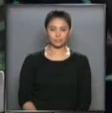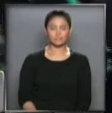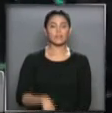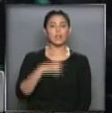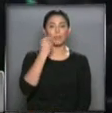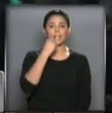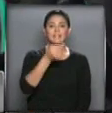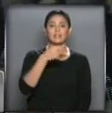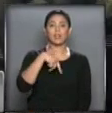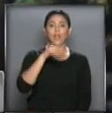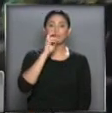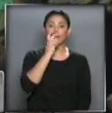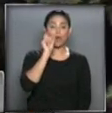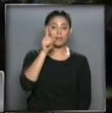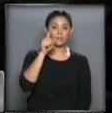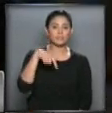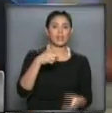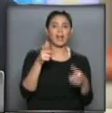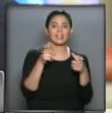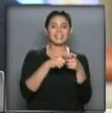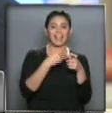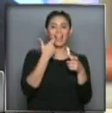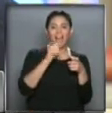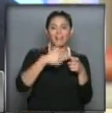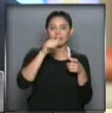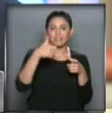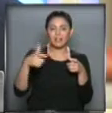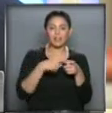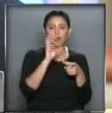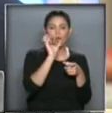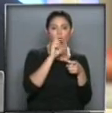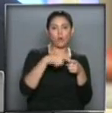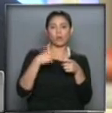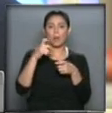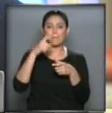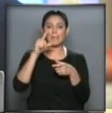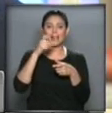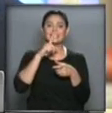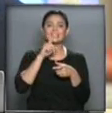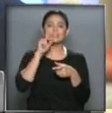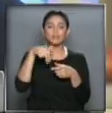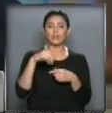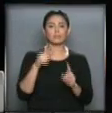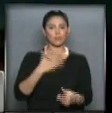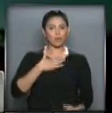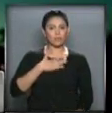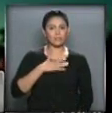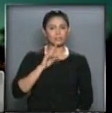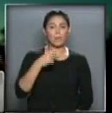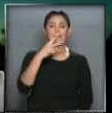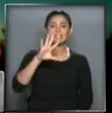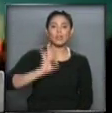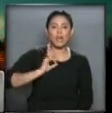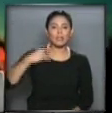En Bolivia se llegaba disco platino, disco de oro, y bueno, contentos por toda, bueno, también como decían, estamos 25